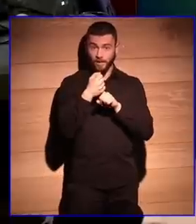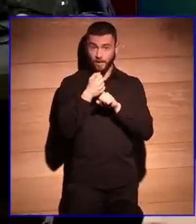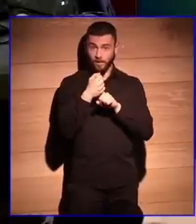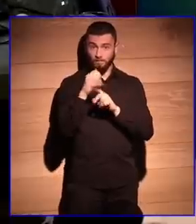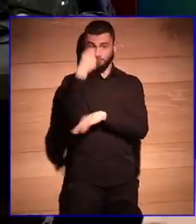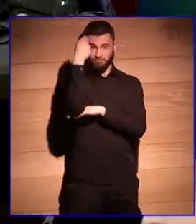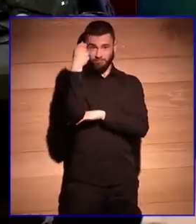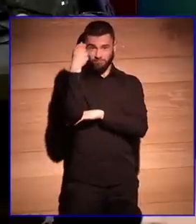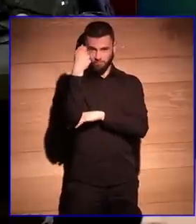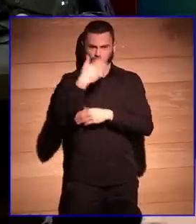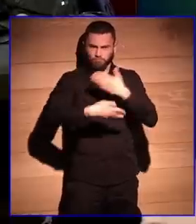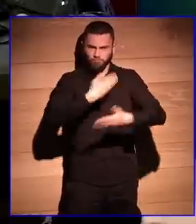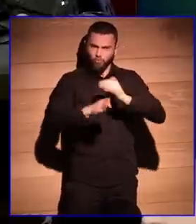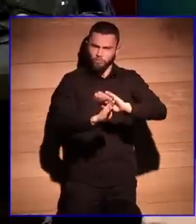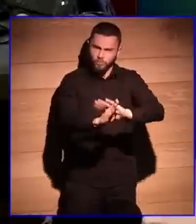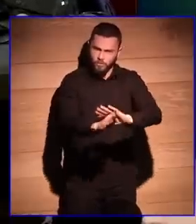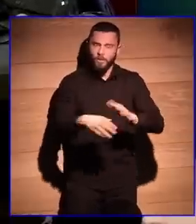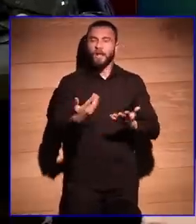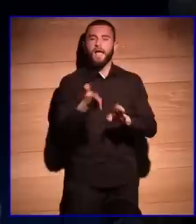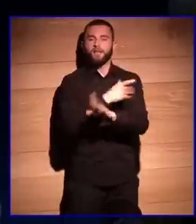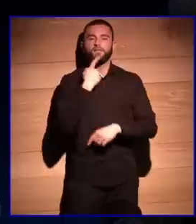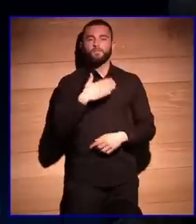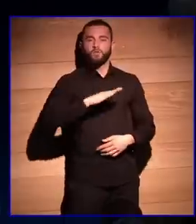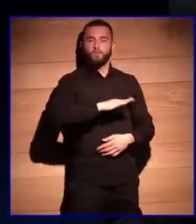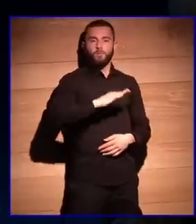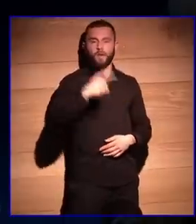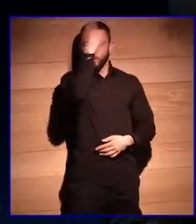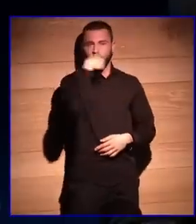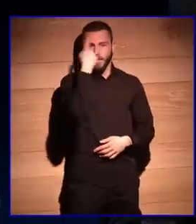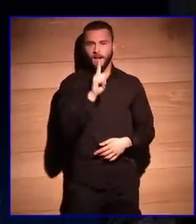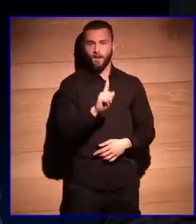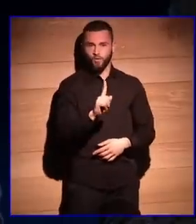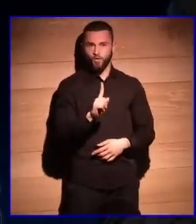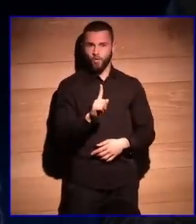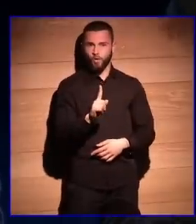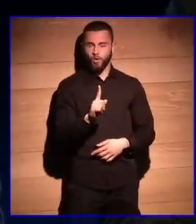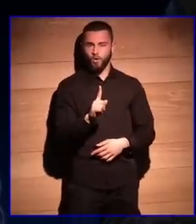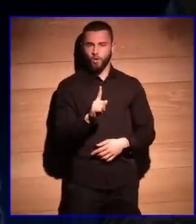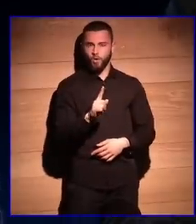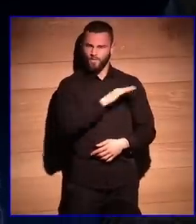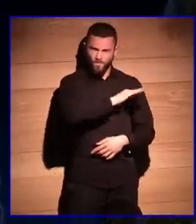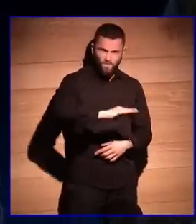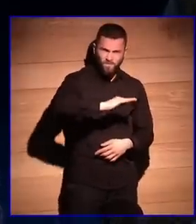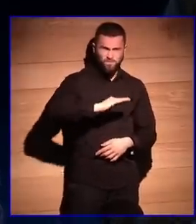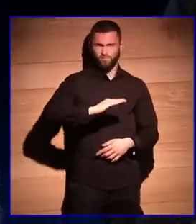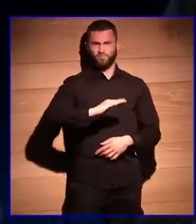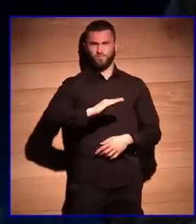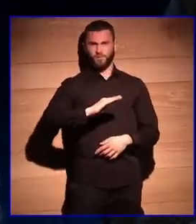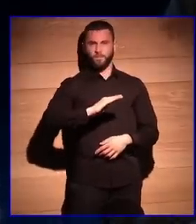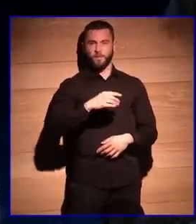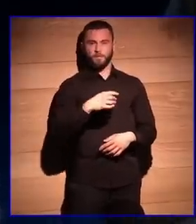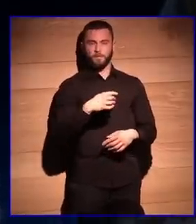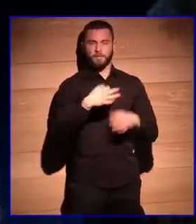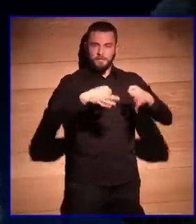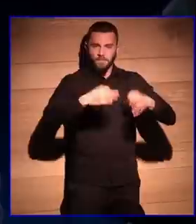adelante. Oye, ¿no? Hemos hablado del villano este que no da la cara, que es muy villano, pero está siempre en un discreto segundo plano. Yo